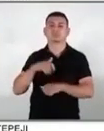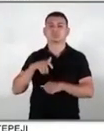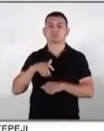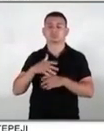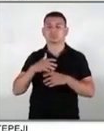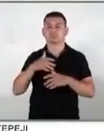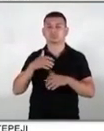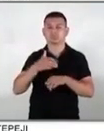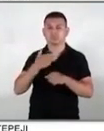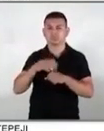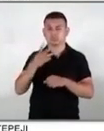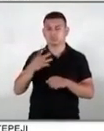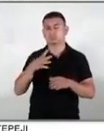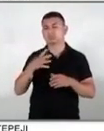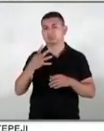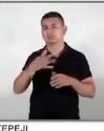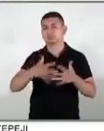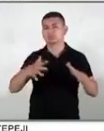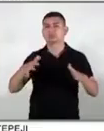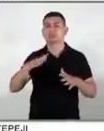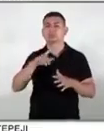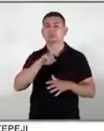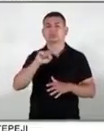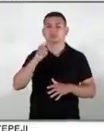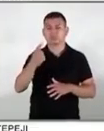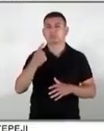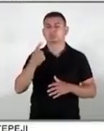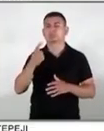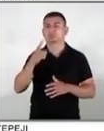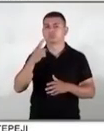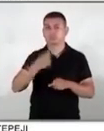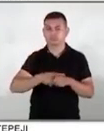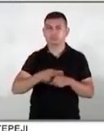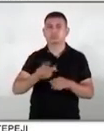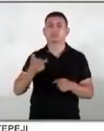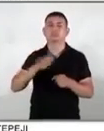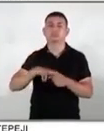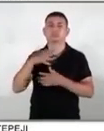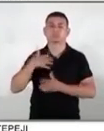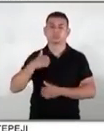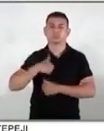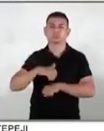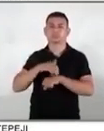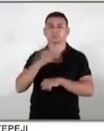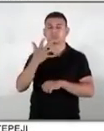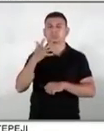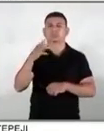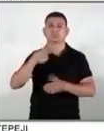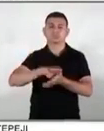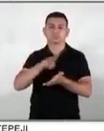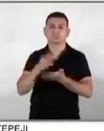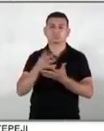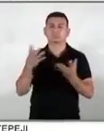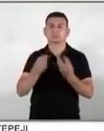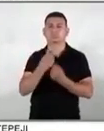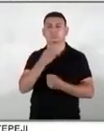Costa lleva 161 casos positivos, la jurisdicción 5 de la Mixteca